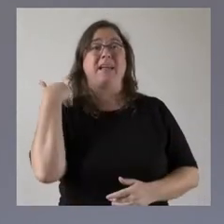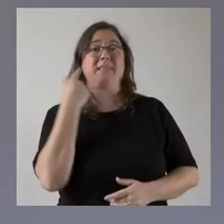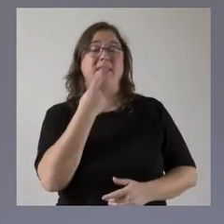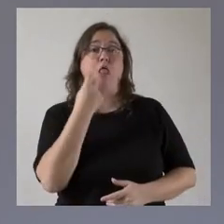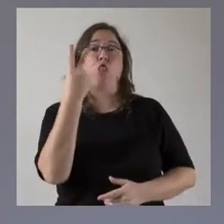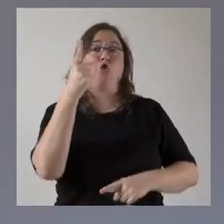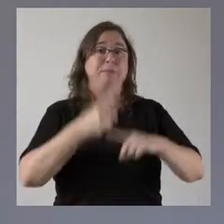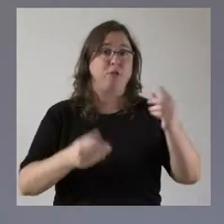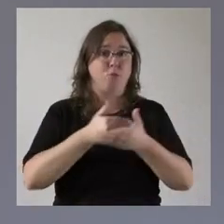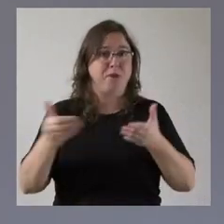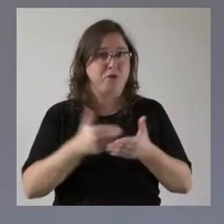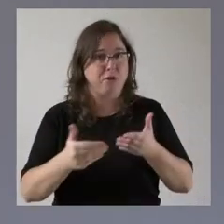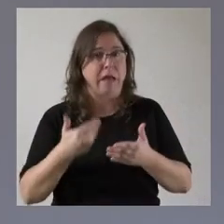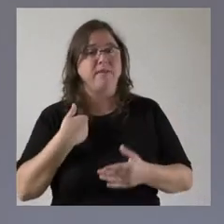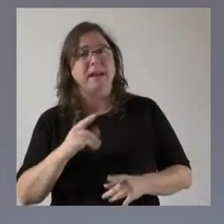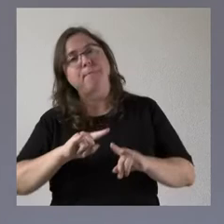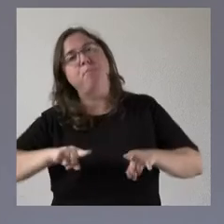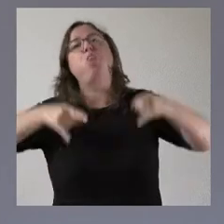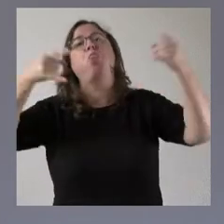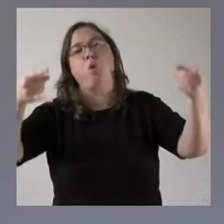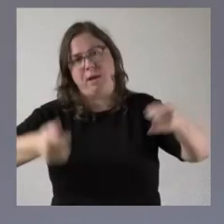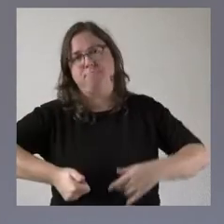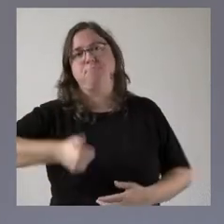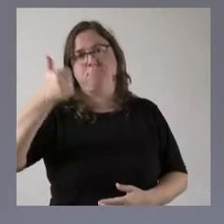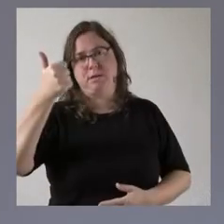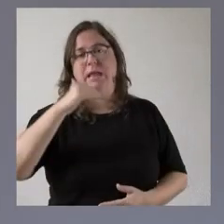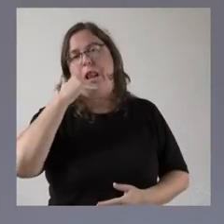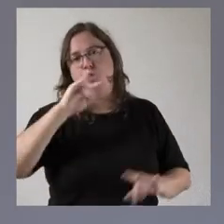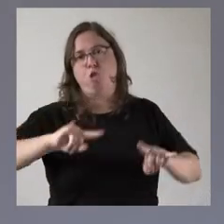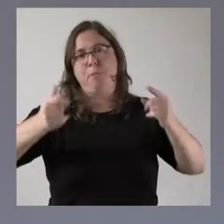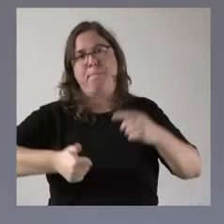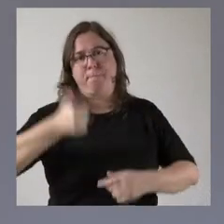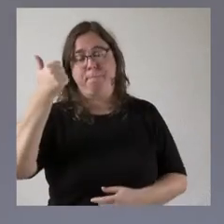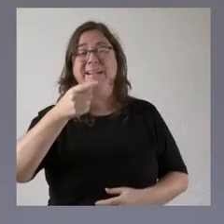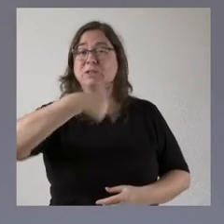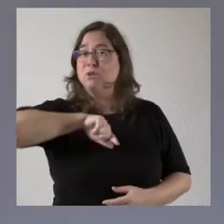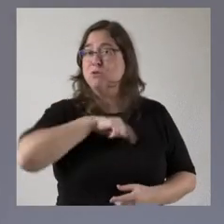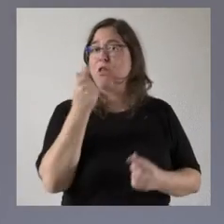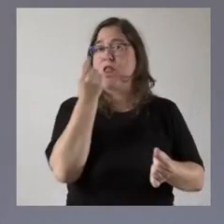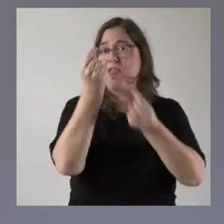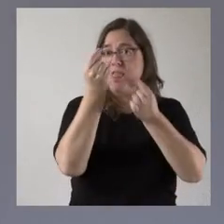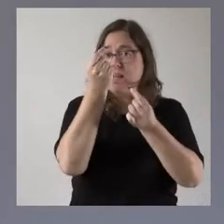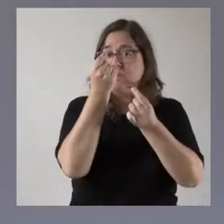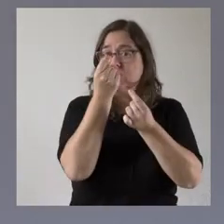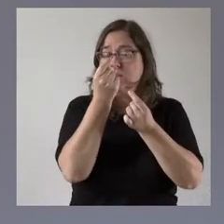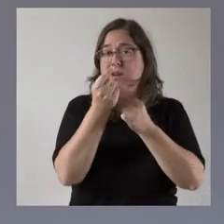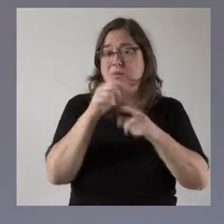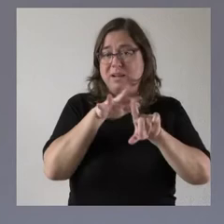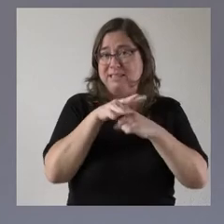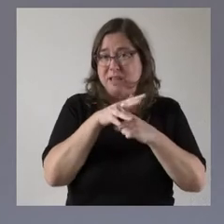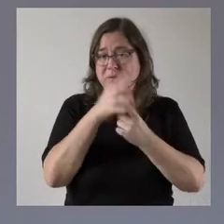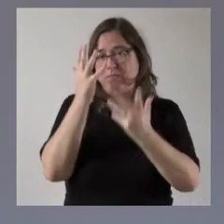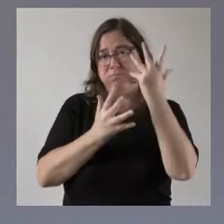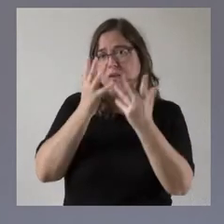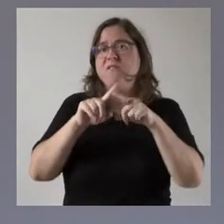para este año y se duplica algo más de del doble de los datos que tenemos de la evolución para hacer estas estimaciones